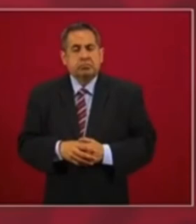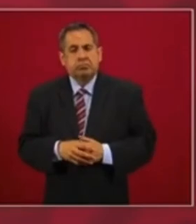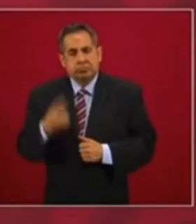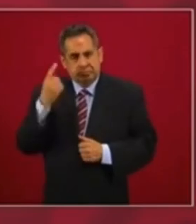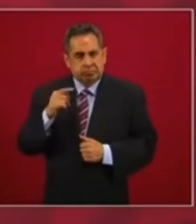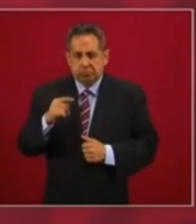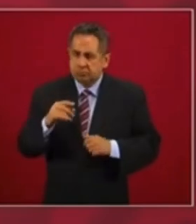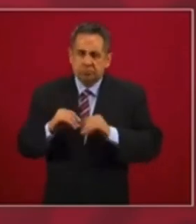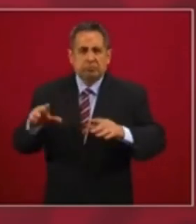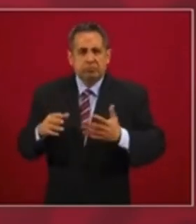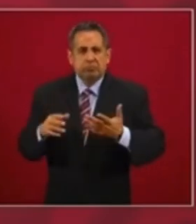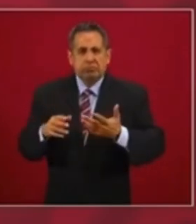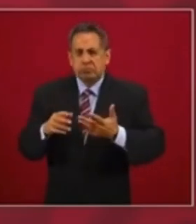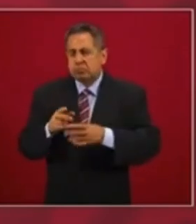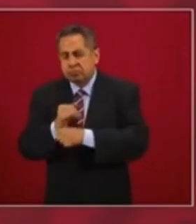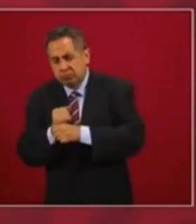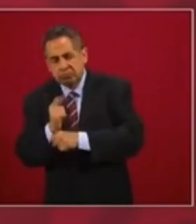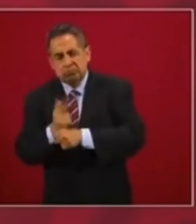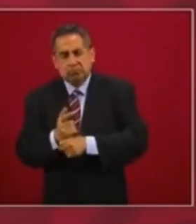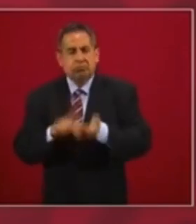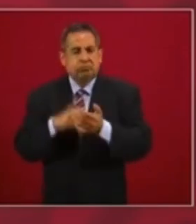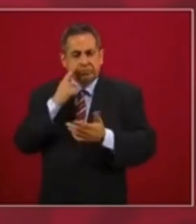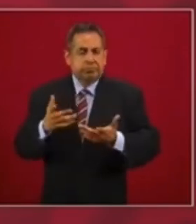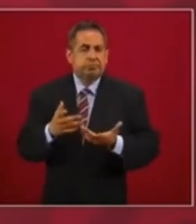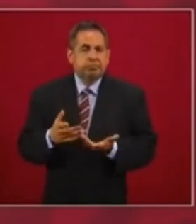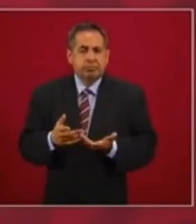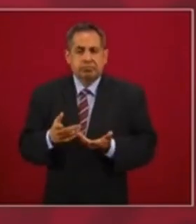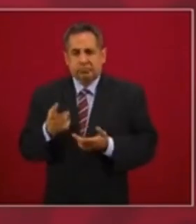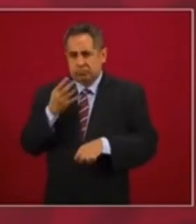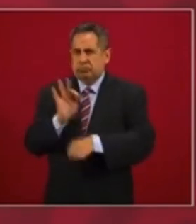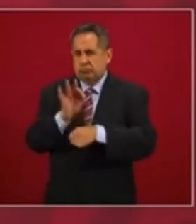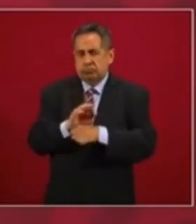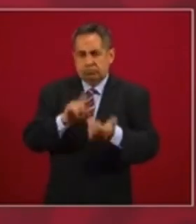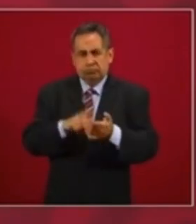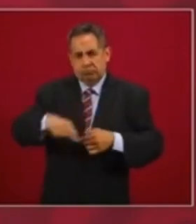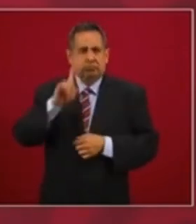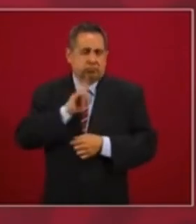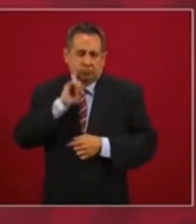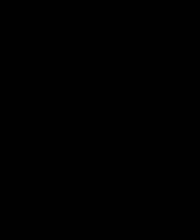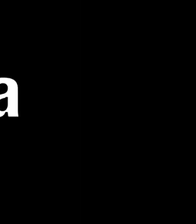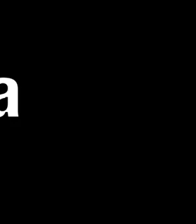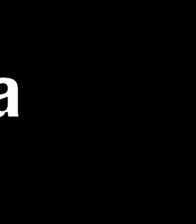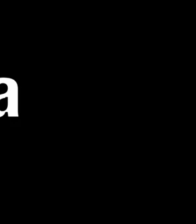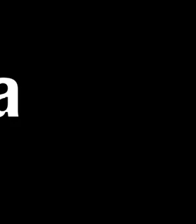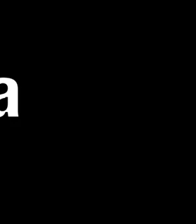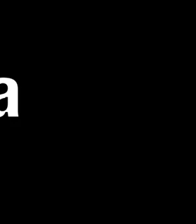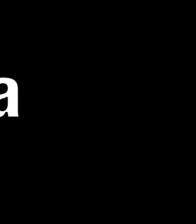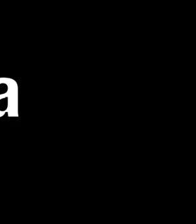investigue y que, pues, se proteja a las mujeres.